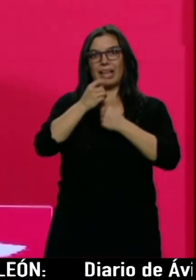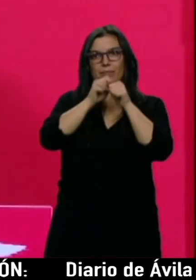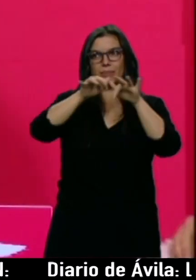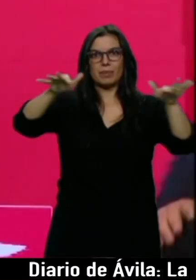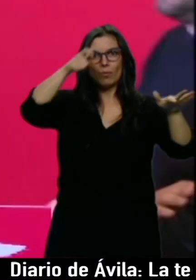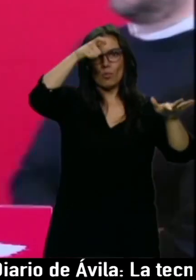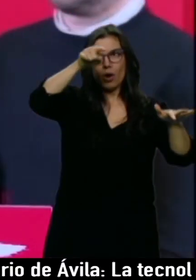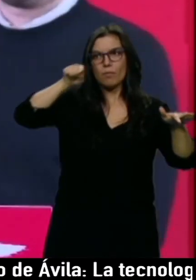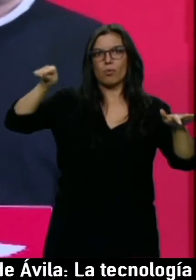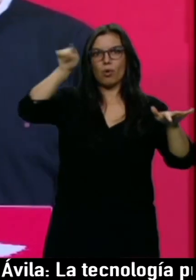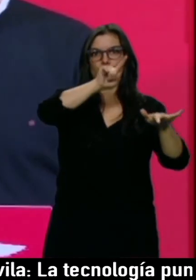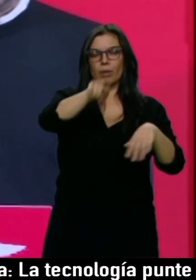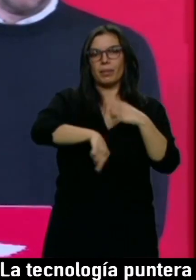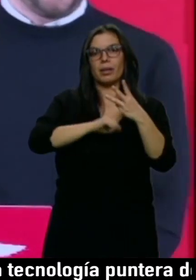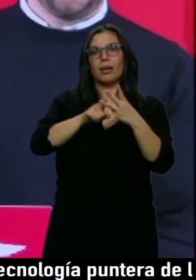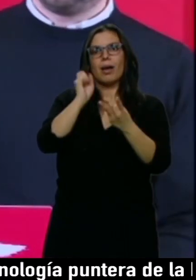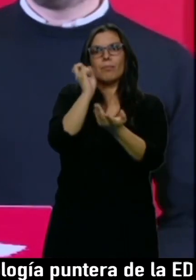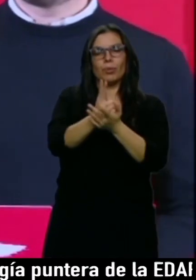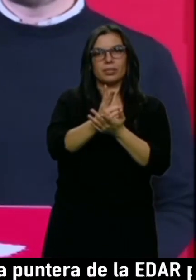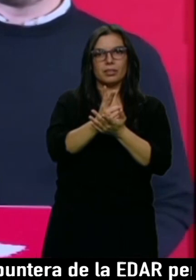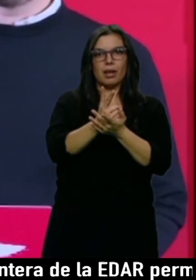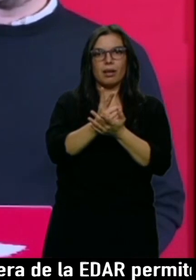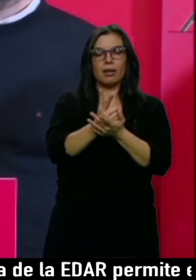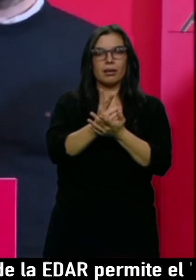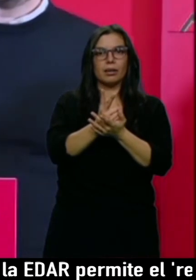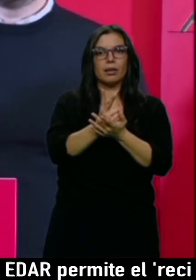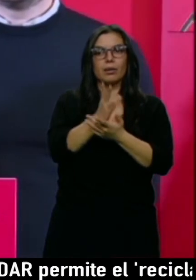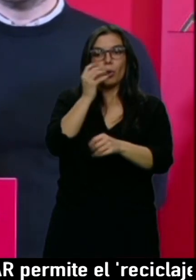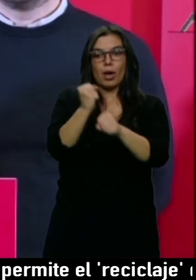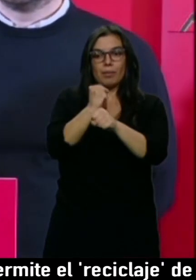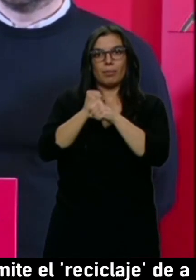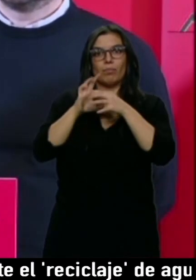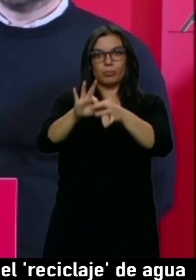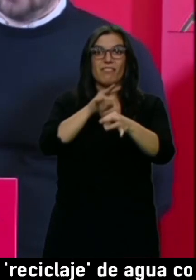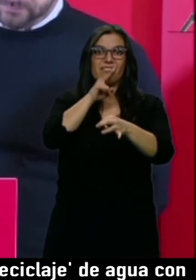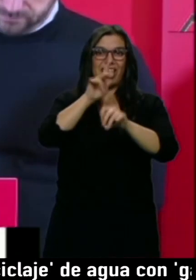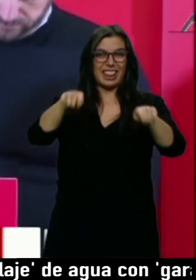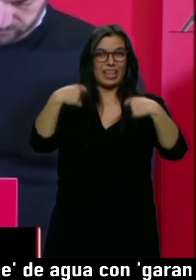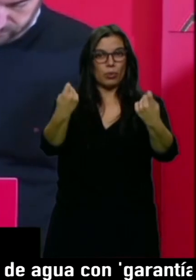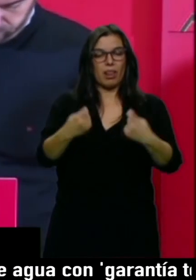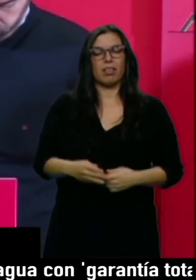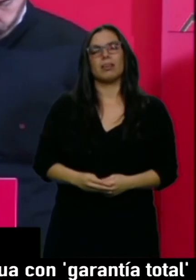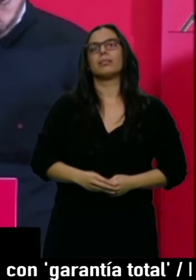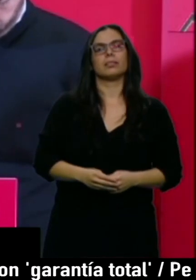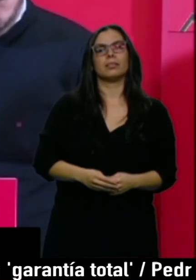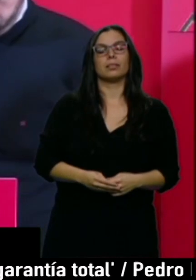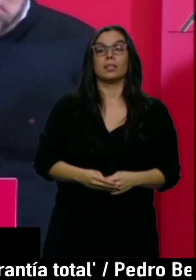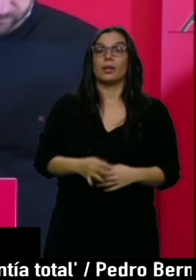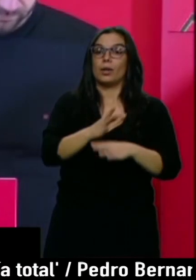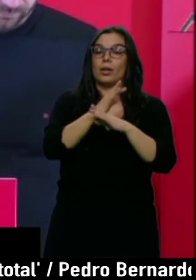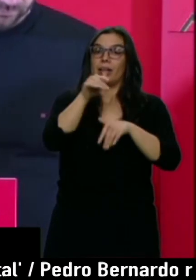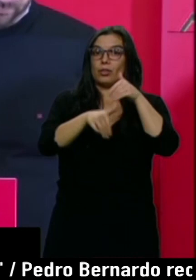la apuesta por los empleos verdes. Nos estamos jugando mucho, nos estamos jugando nuestro desarrollo.